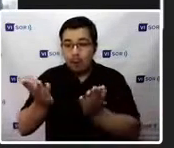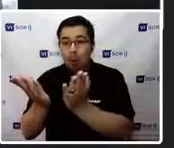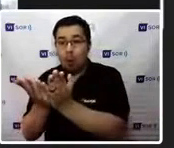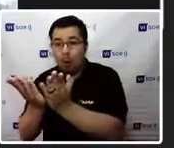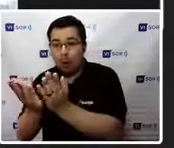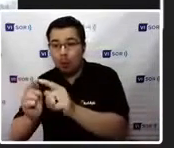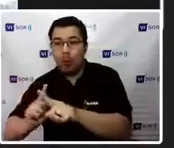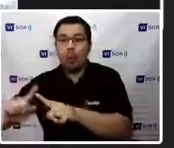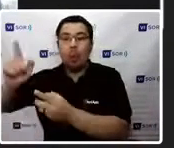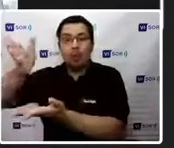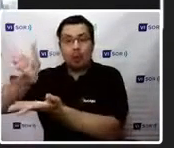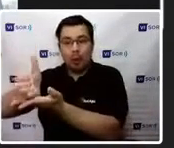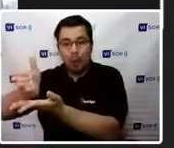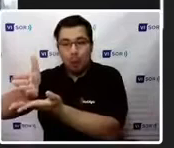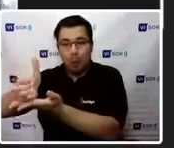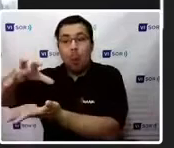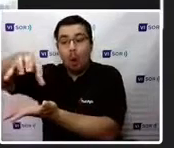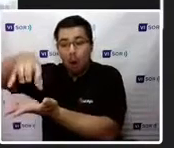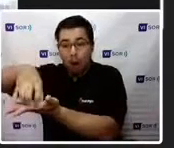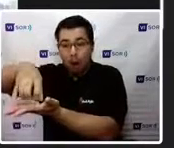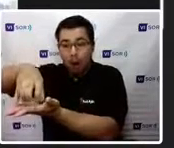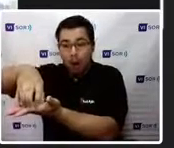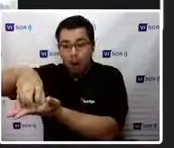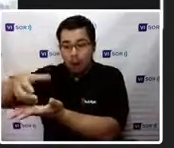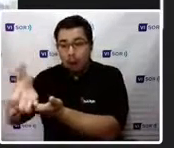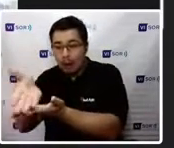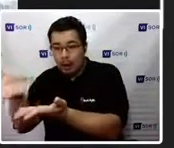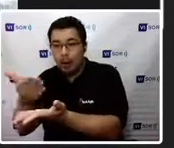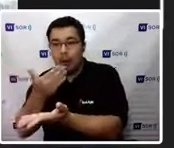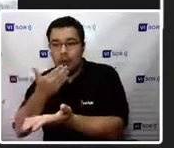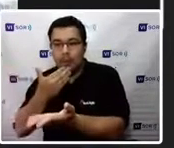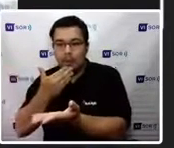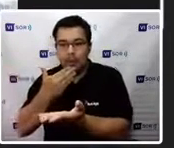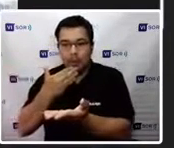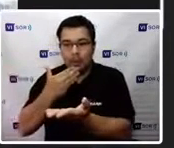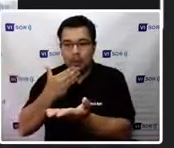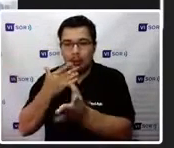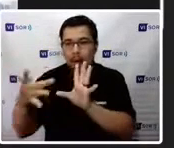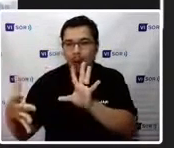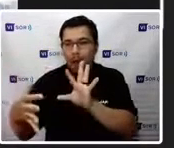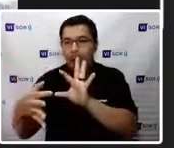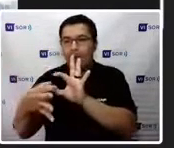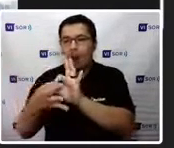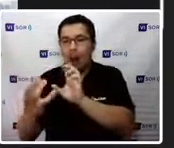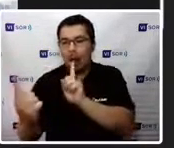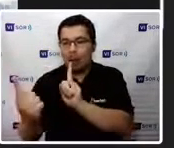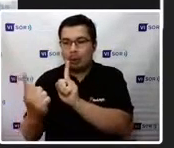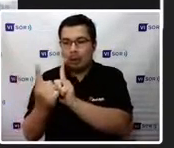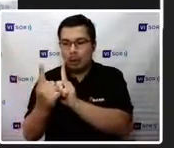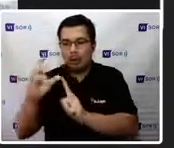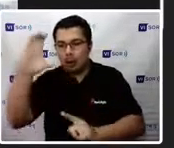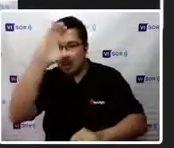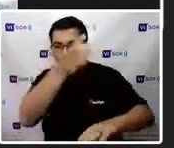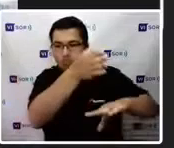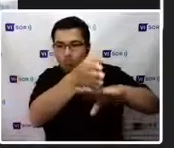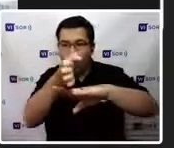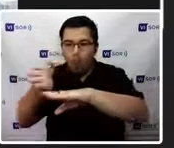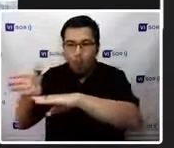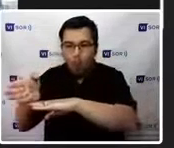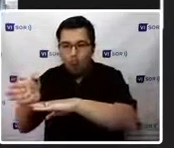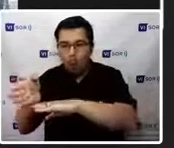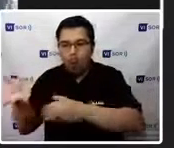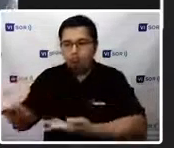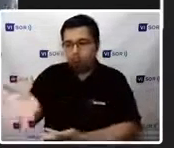y digamos ellos también tenían un acercamiento hacia lo que es el turismo aventura, entonces pudimos como un poco compartir su visión con